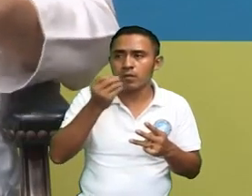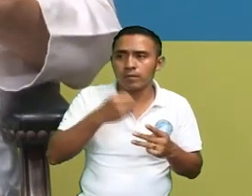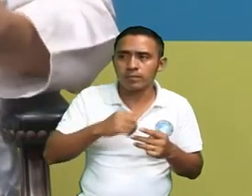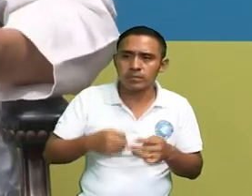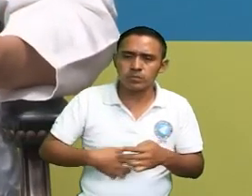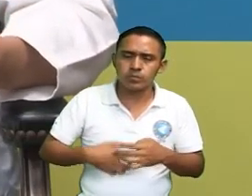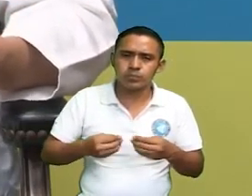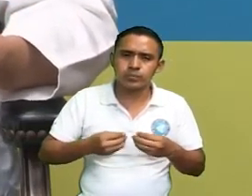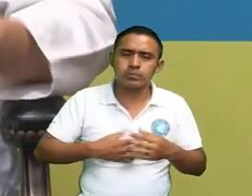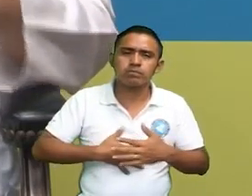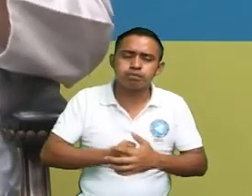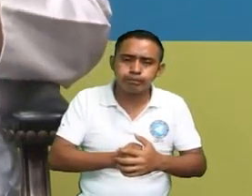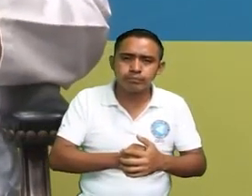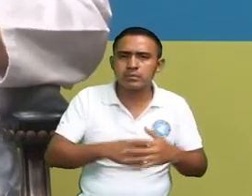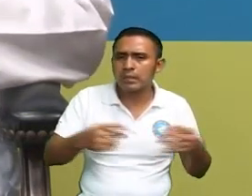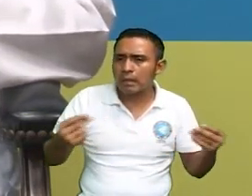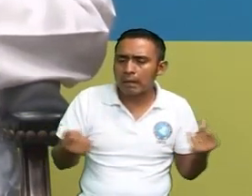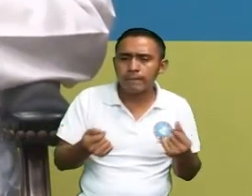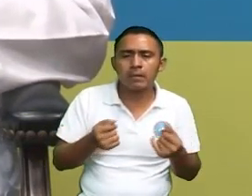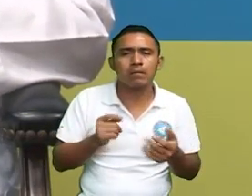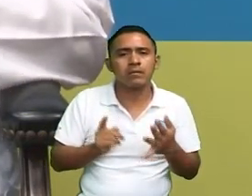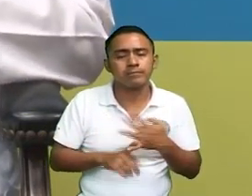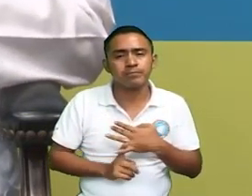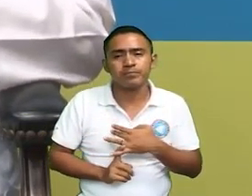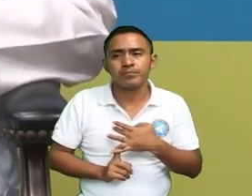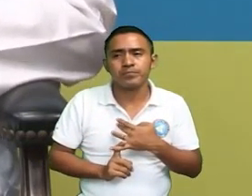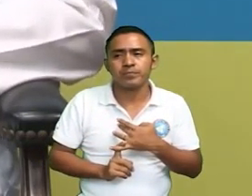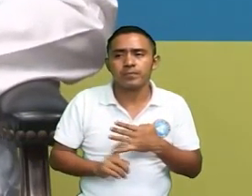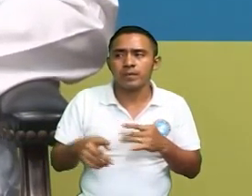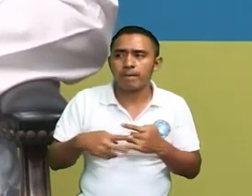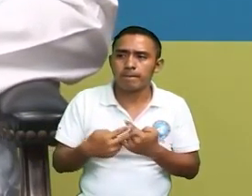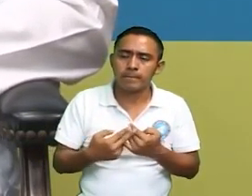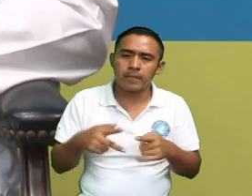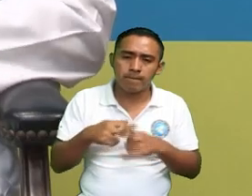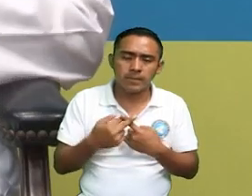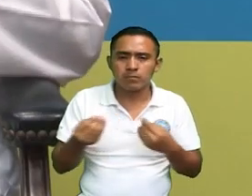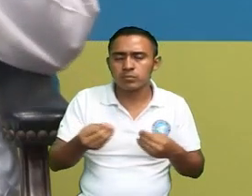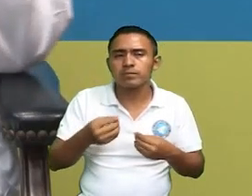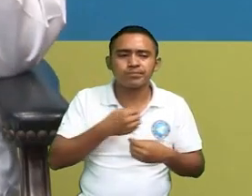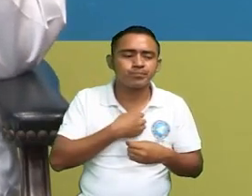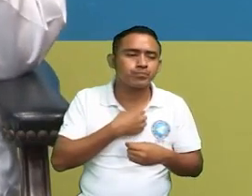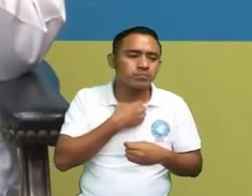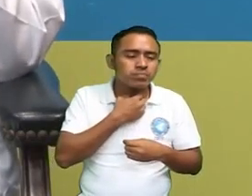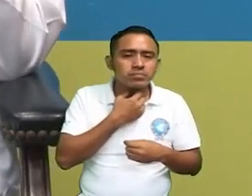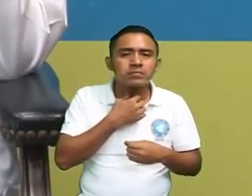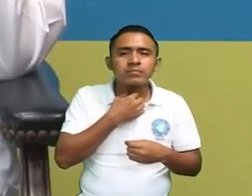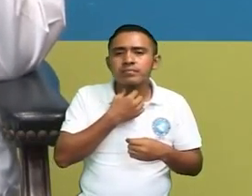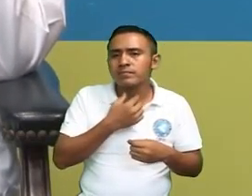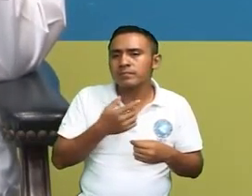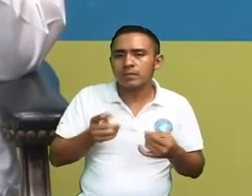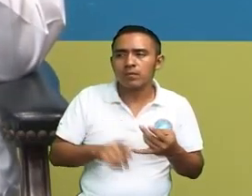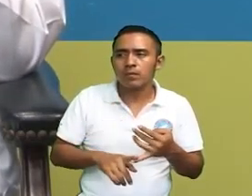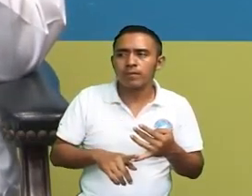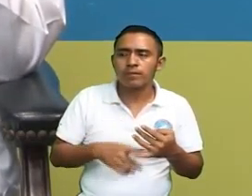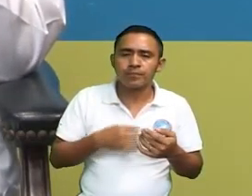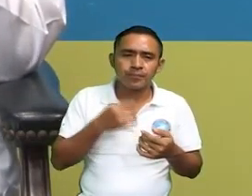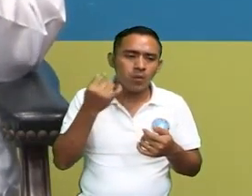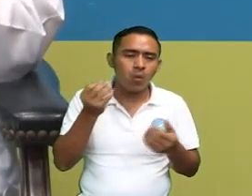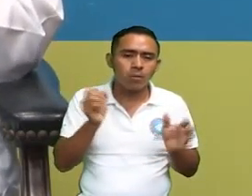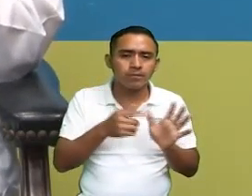siente muy llena, inmediatamente después de eso comienza a presentar eructo o sensación de un